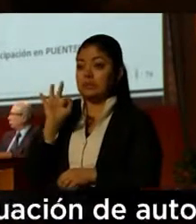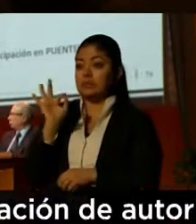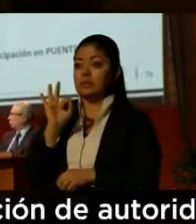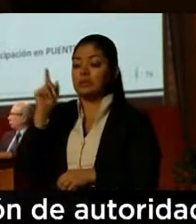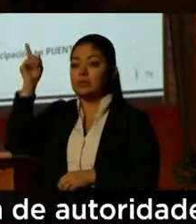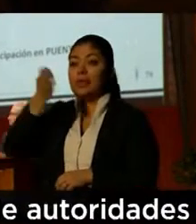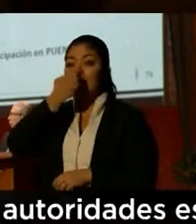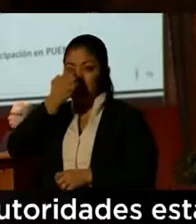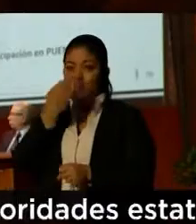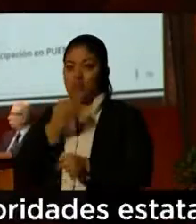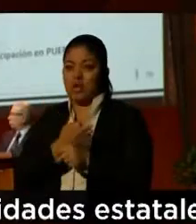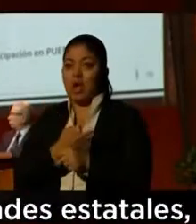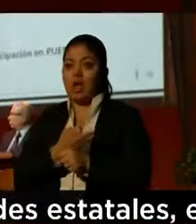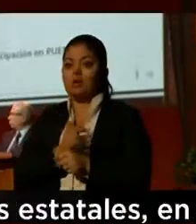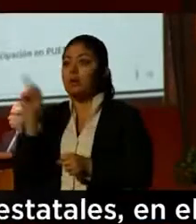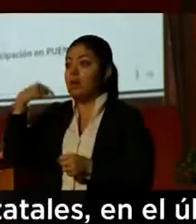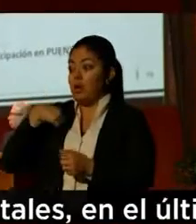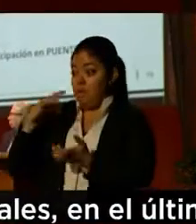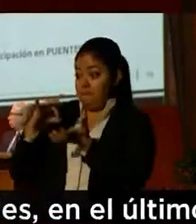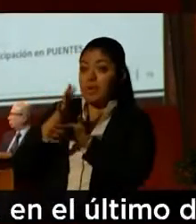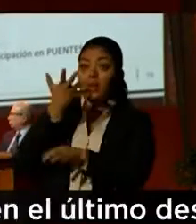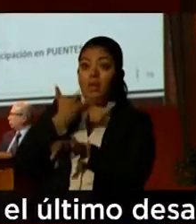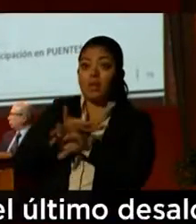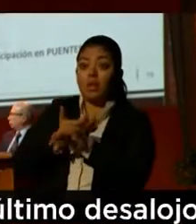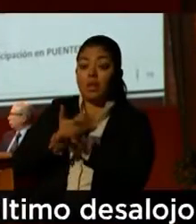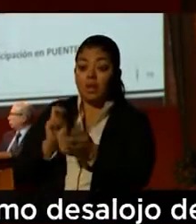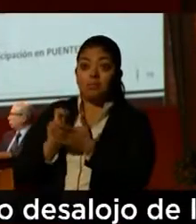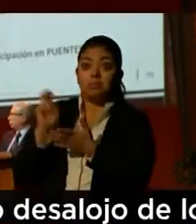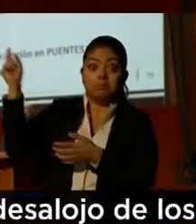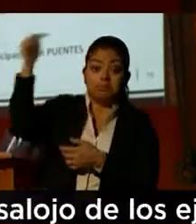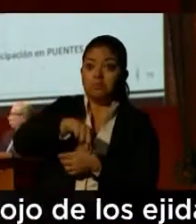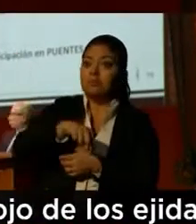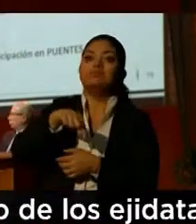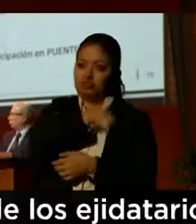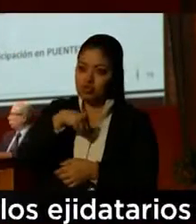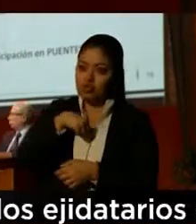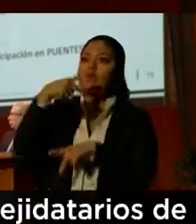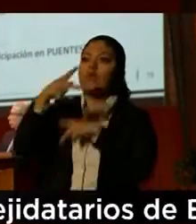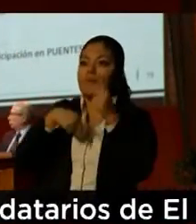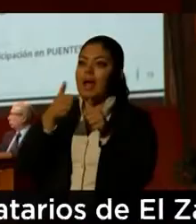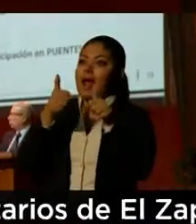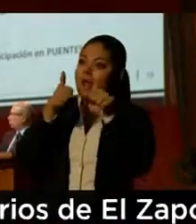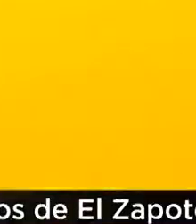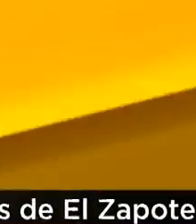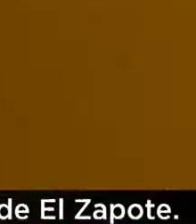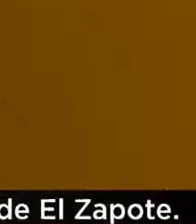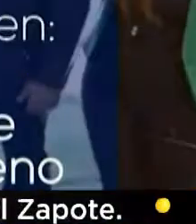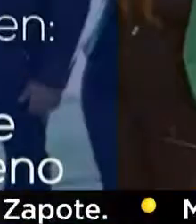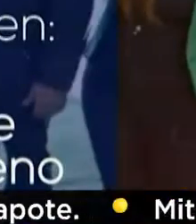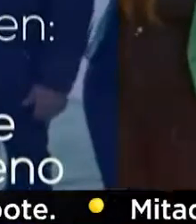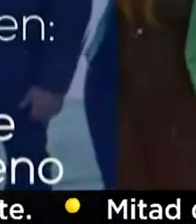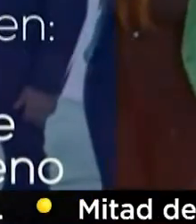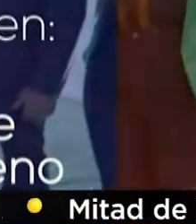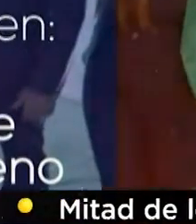el estudiante expulsado de los Estados Unidos pueda tener su atención aquí en Jalisco. El